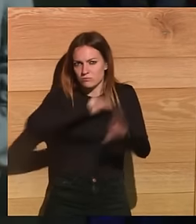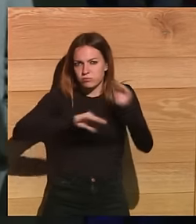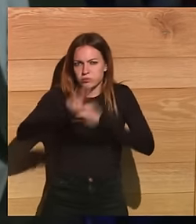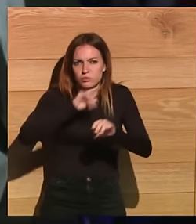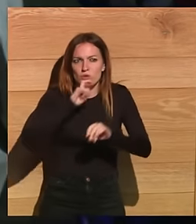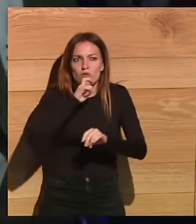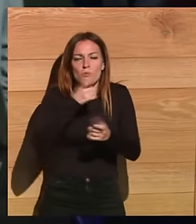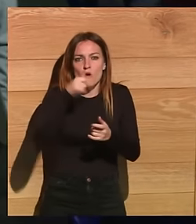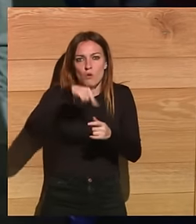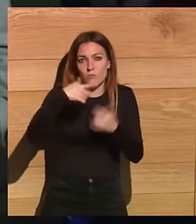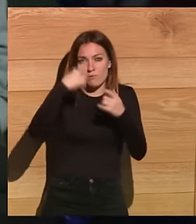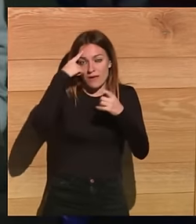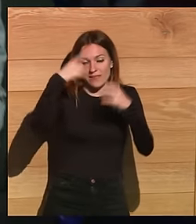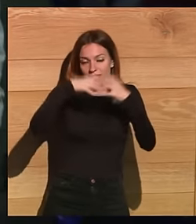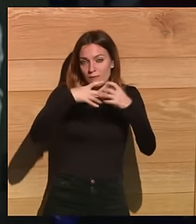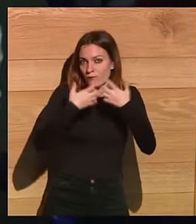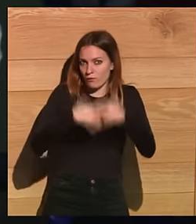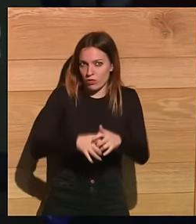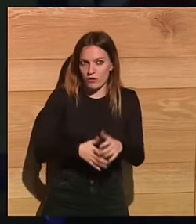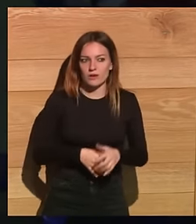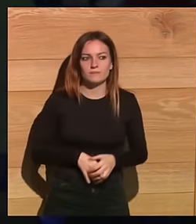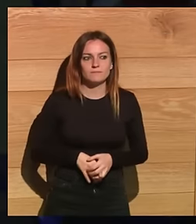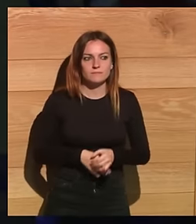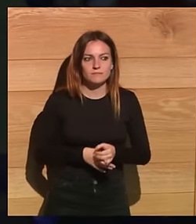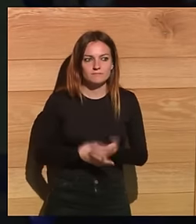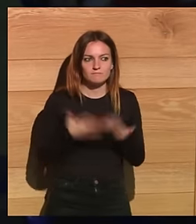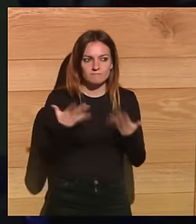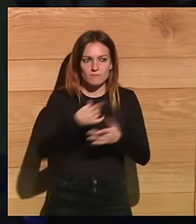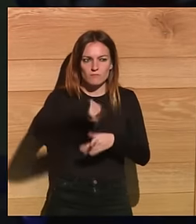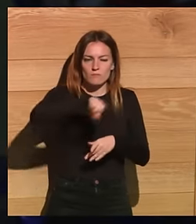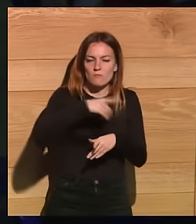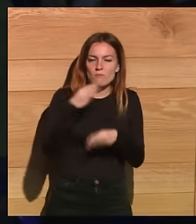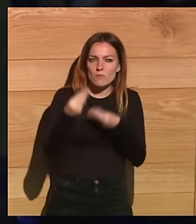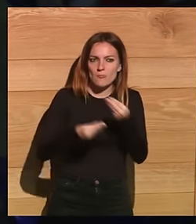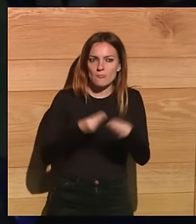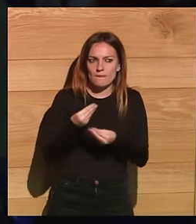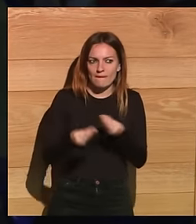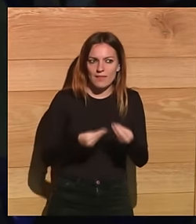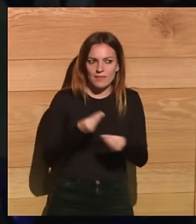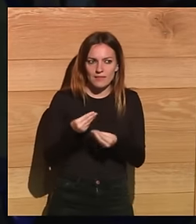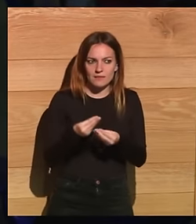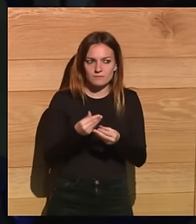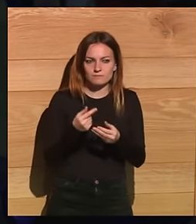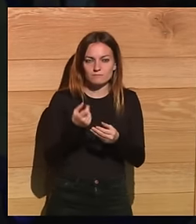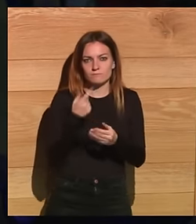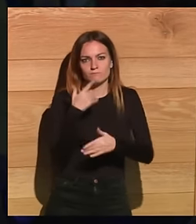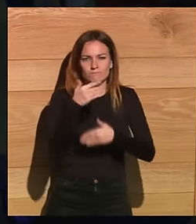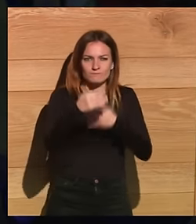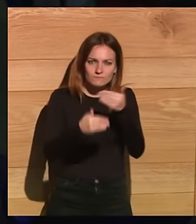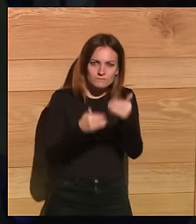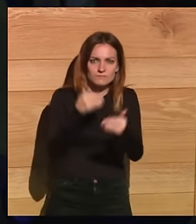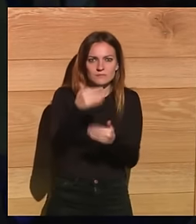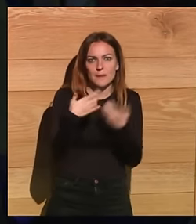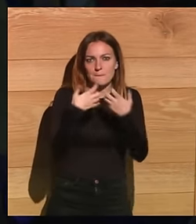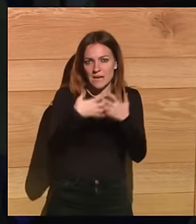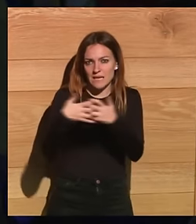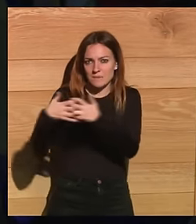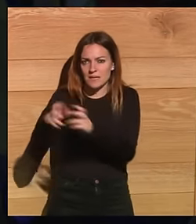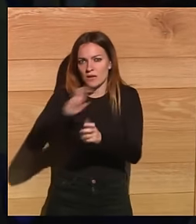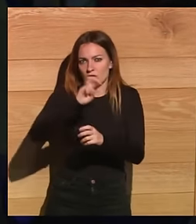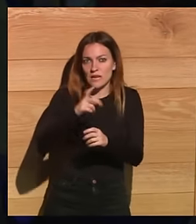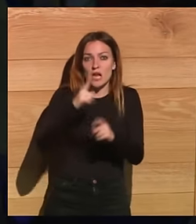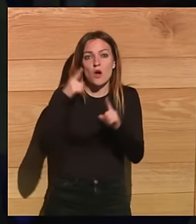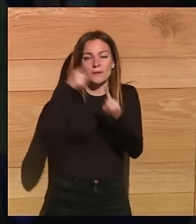la computación. Entonces esto lo hemos hecho... lo iremos haciendo con más escáneres para tener cada vez